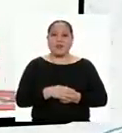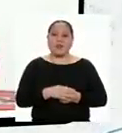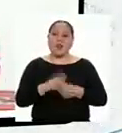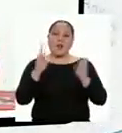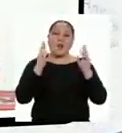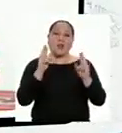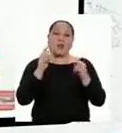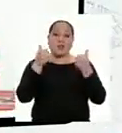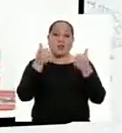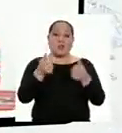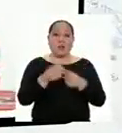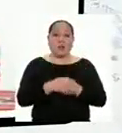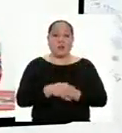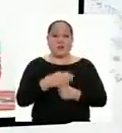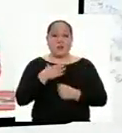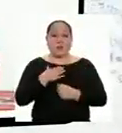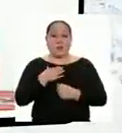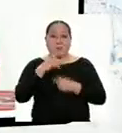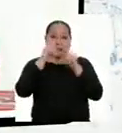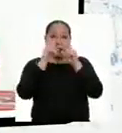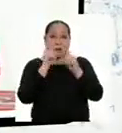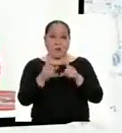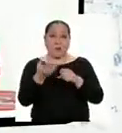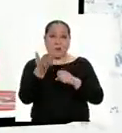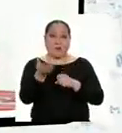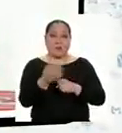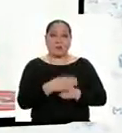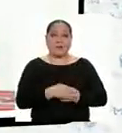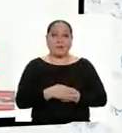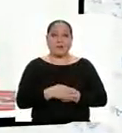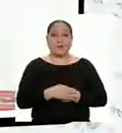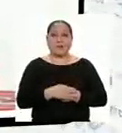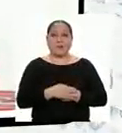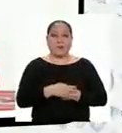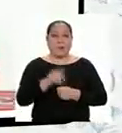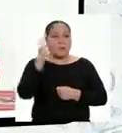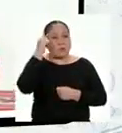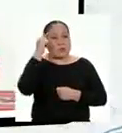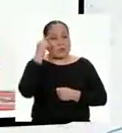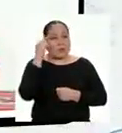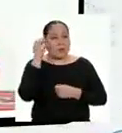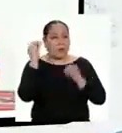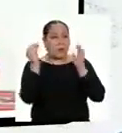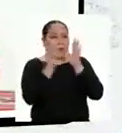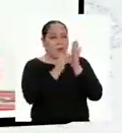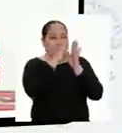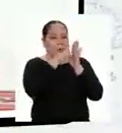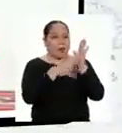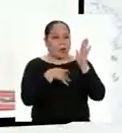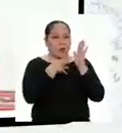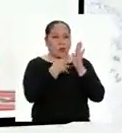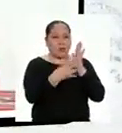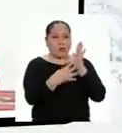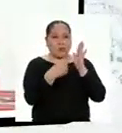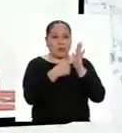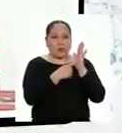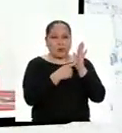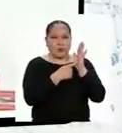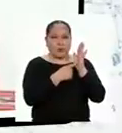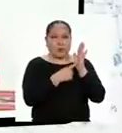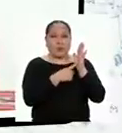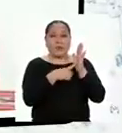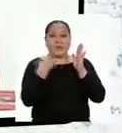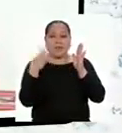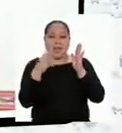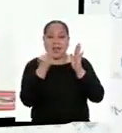estén bien. Mi consulta es la siguiente. ¿Crees que puedes realizar un organizador visual sin haber realizado